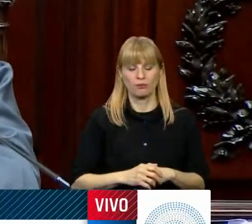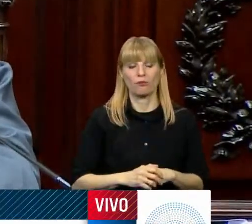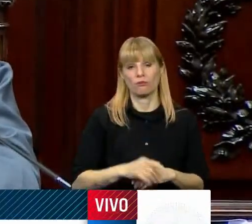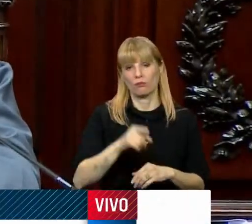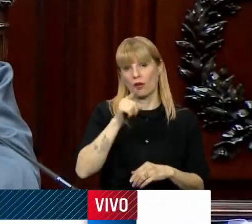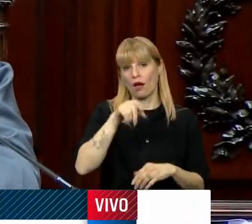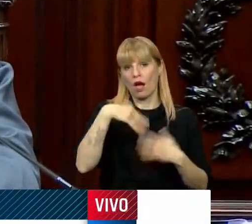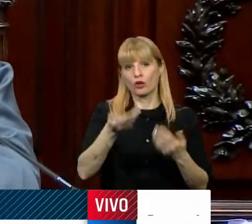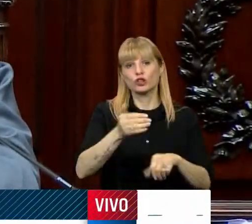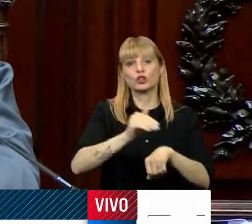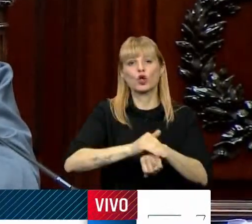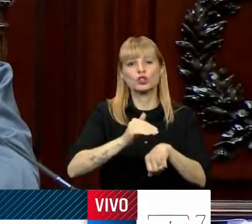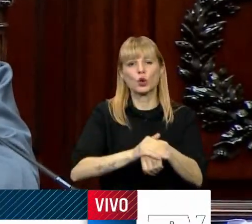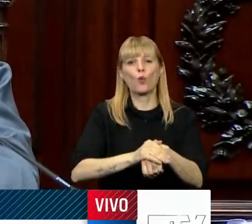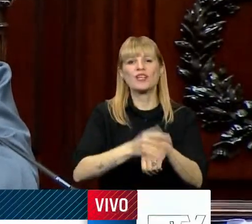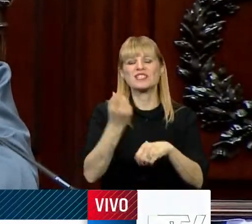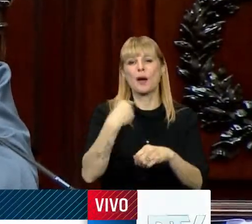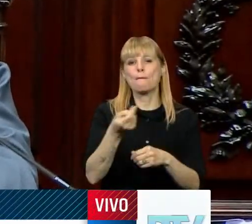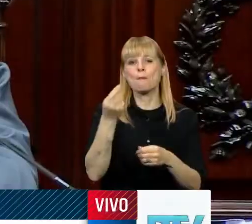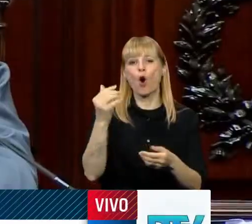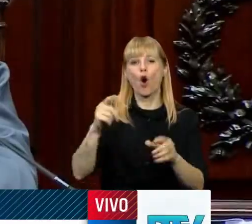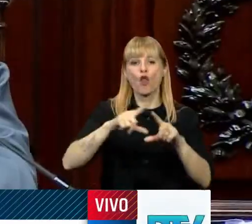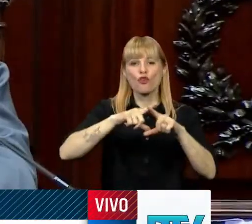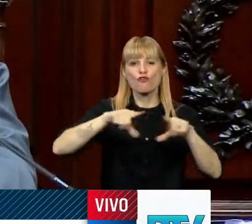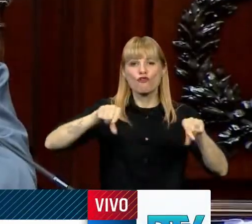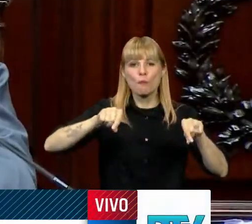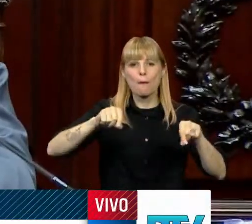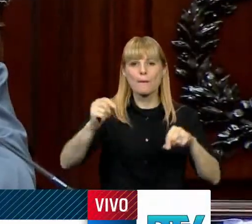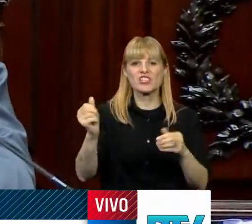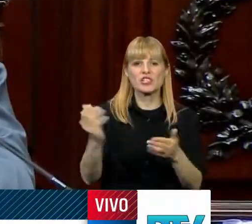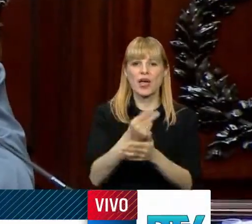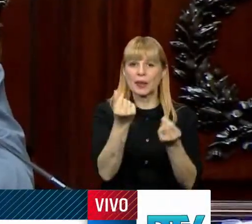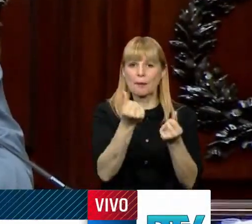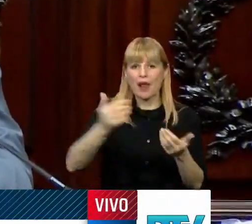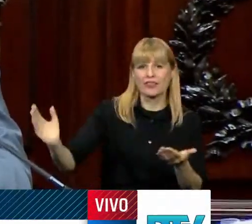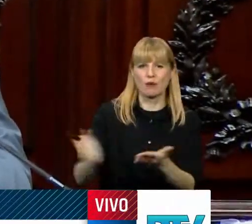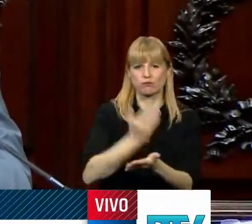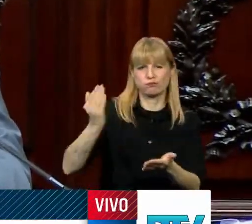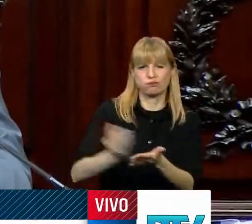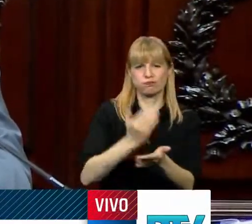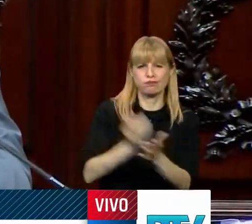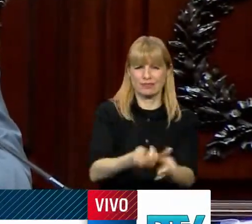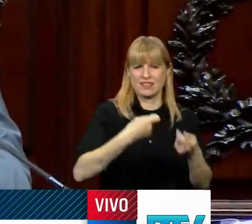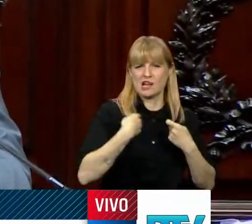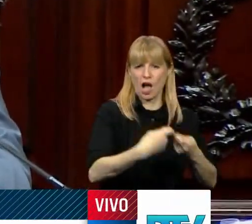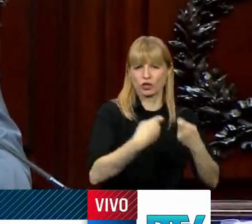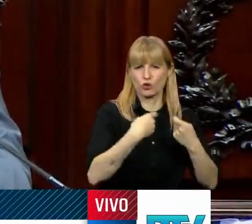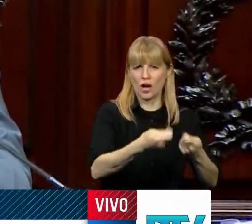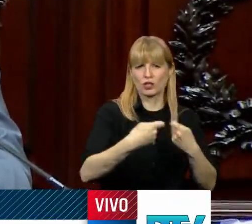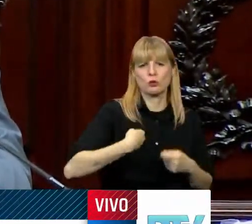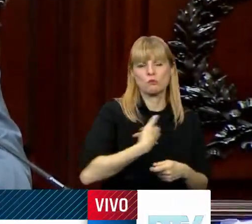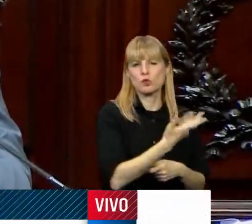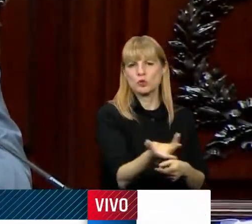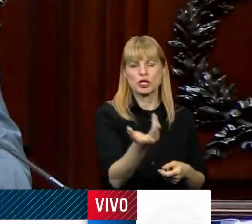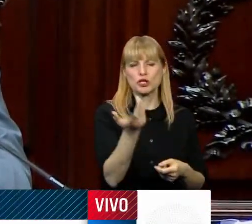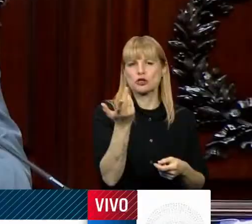consecuencia de la emisión monetaria descontrolada y el gasto público irracional e irresponsable.